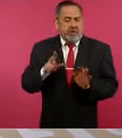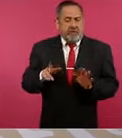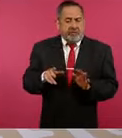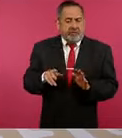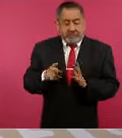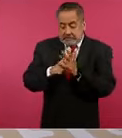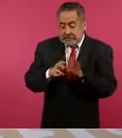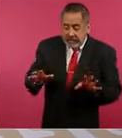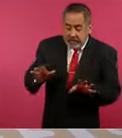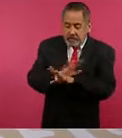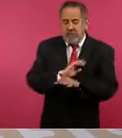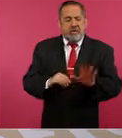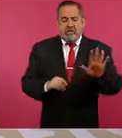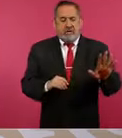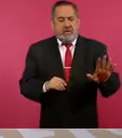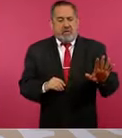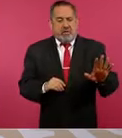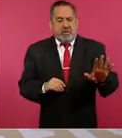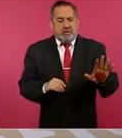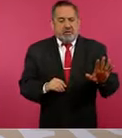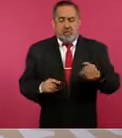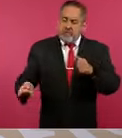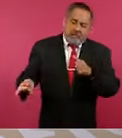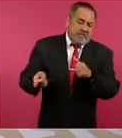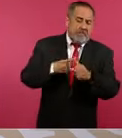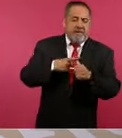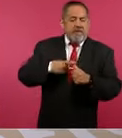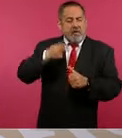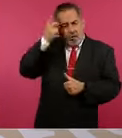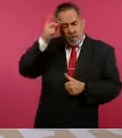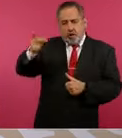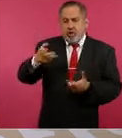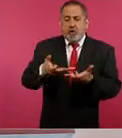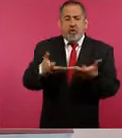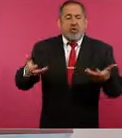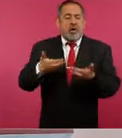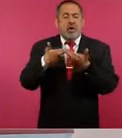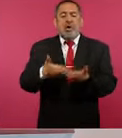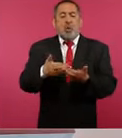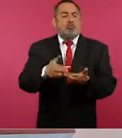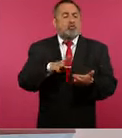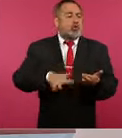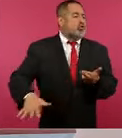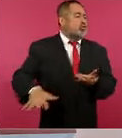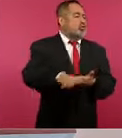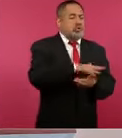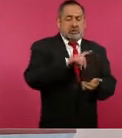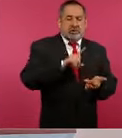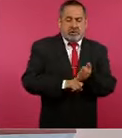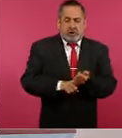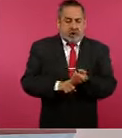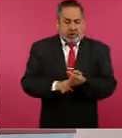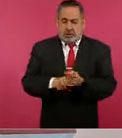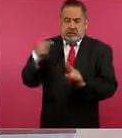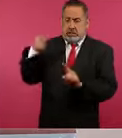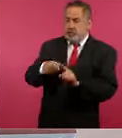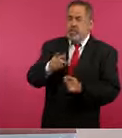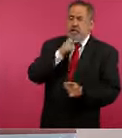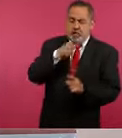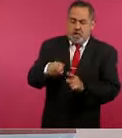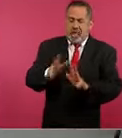alterar el predominio de la nación sobre los recursos naturales, en particular el petróleo. Y así